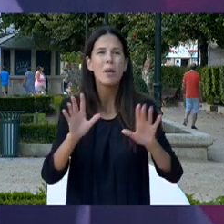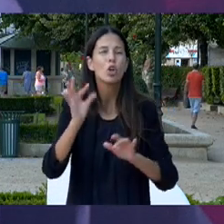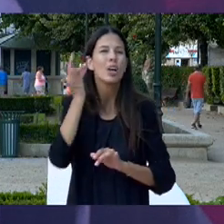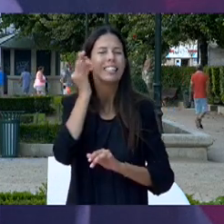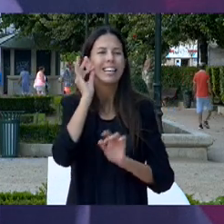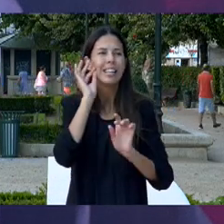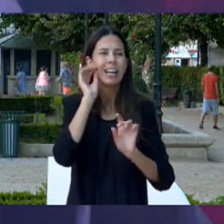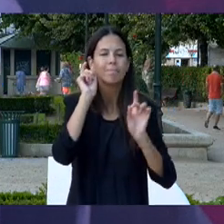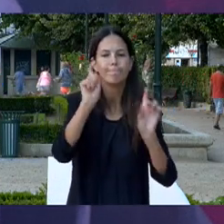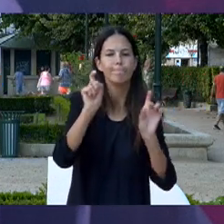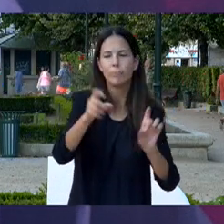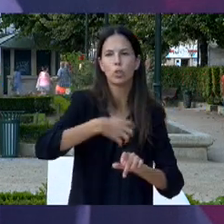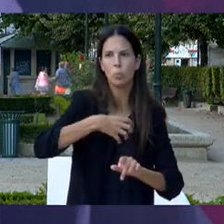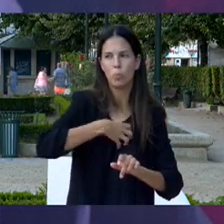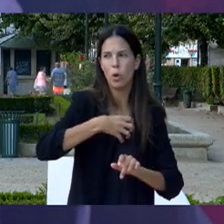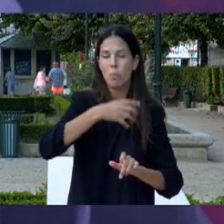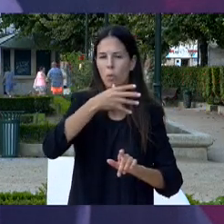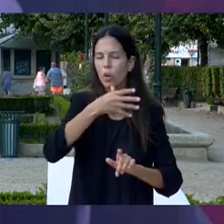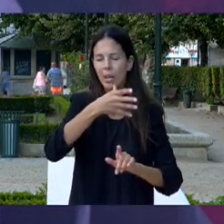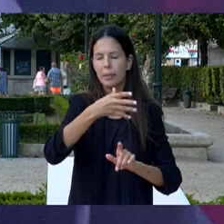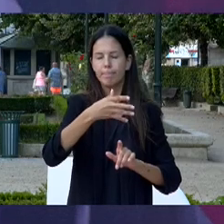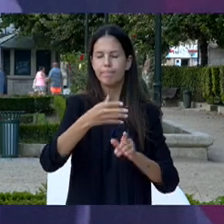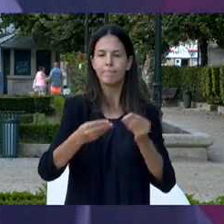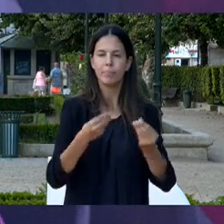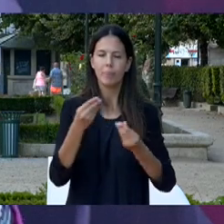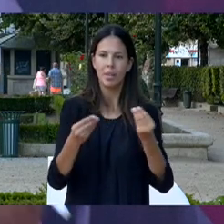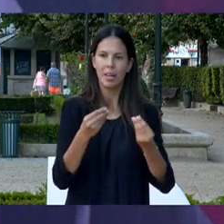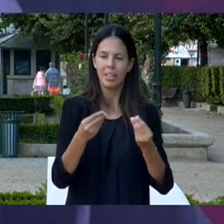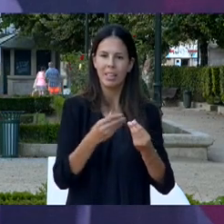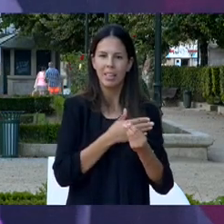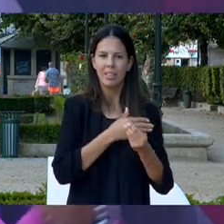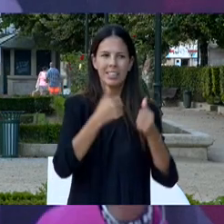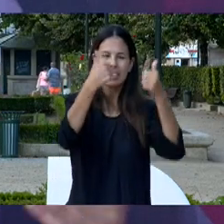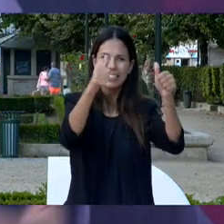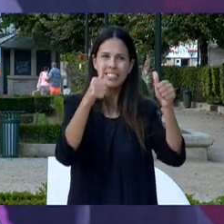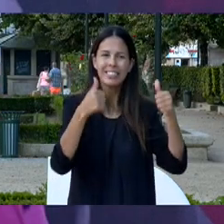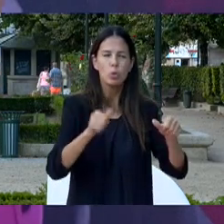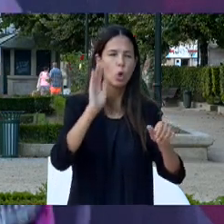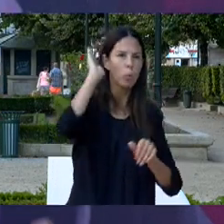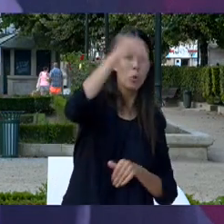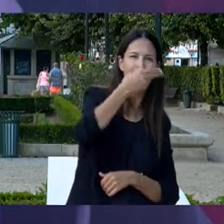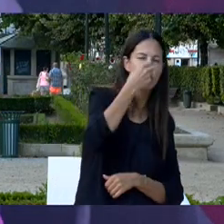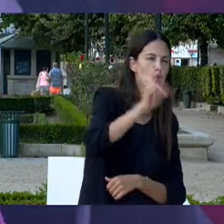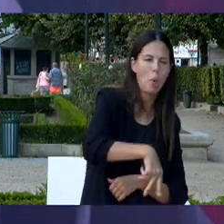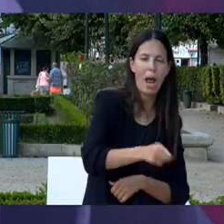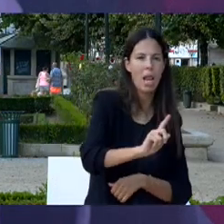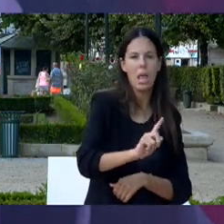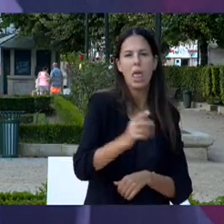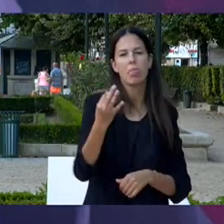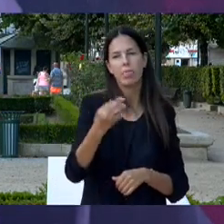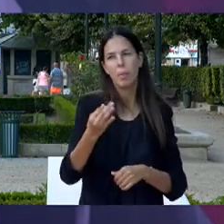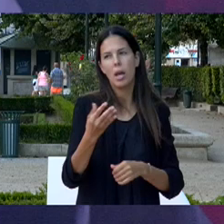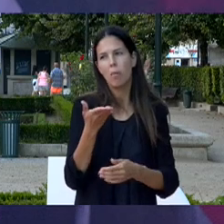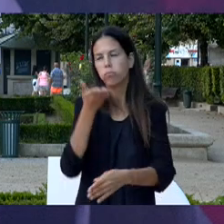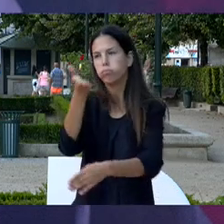clase porque se nega a volver digamos, a obter o título, non valía o título republicano, e fan volver a pasar polo aro,